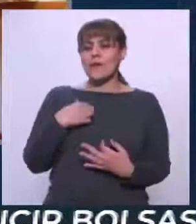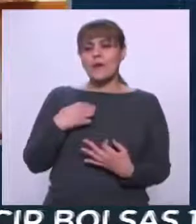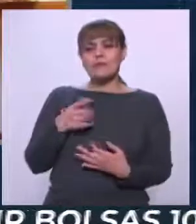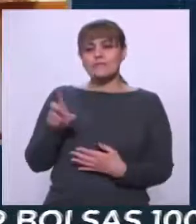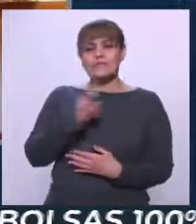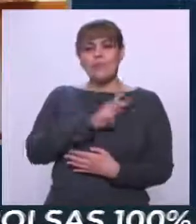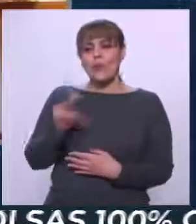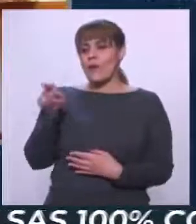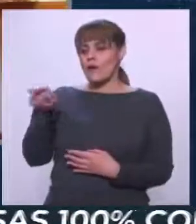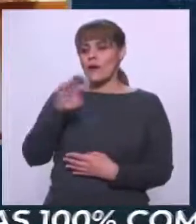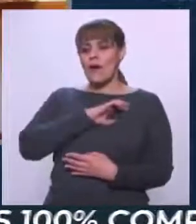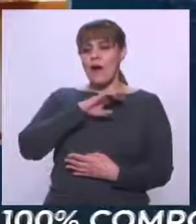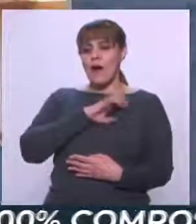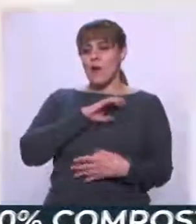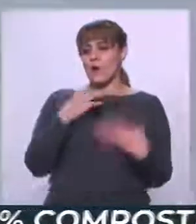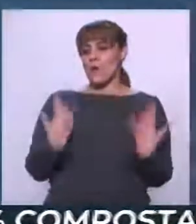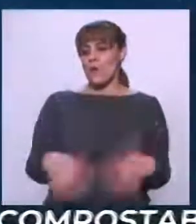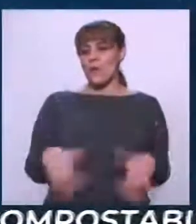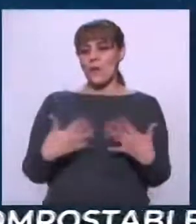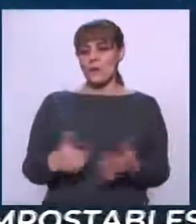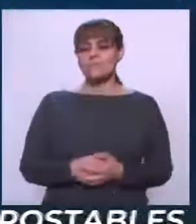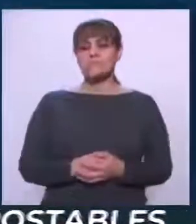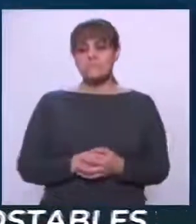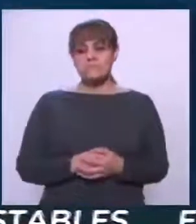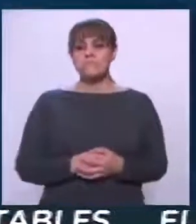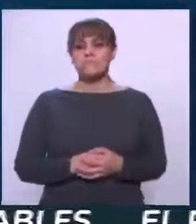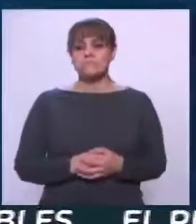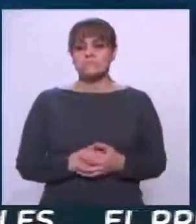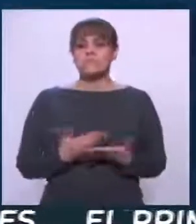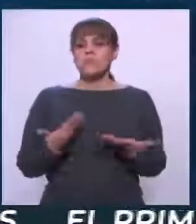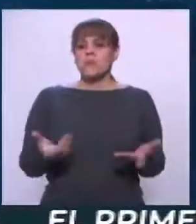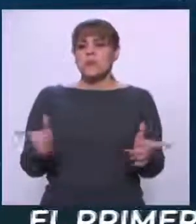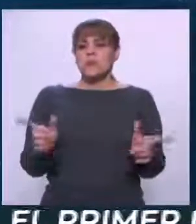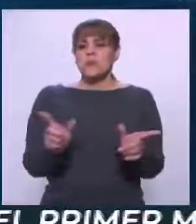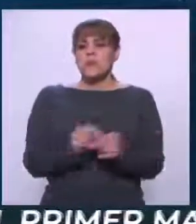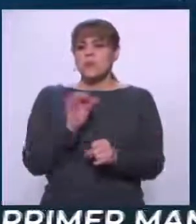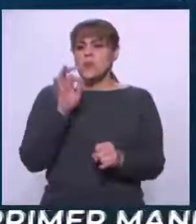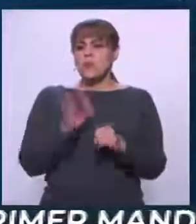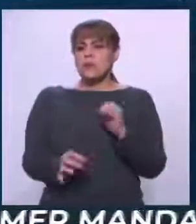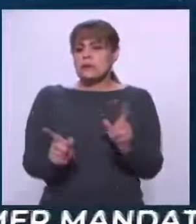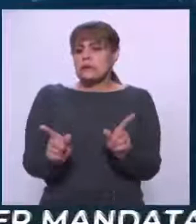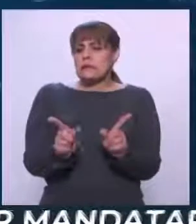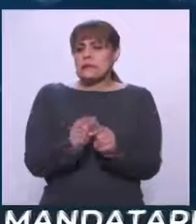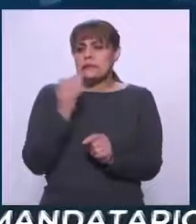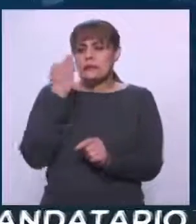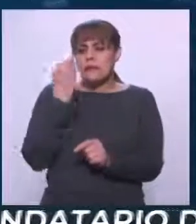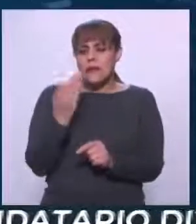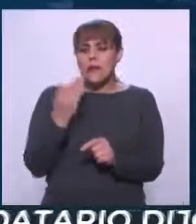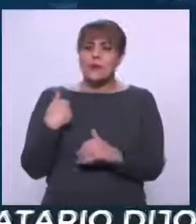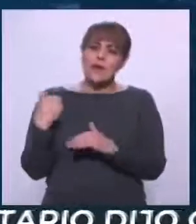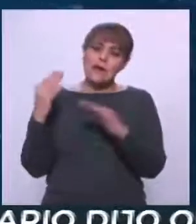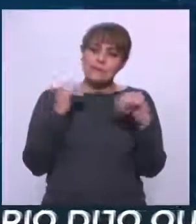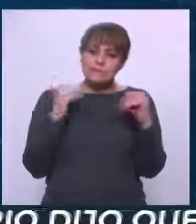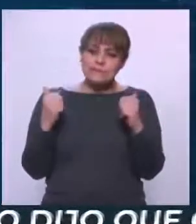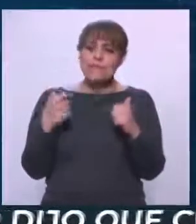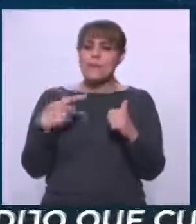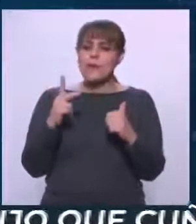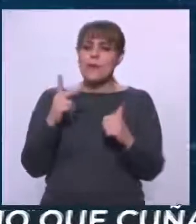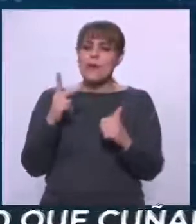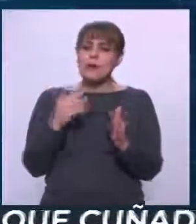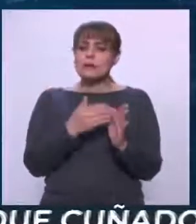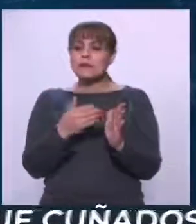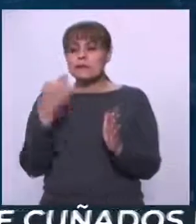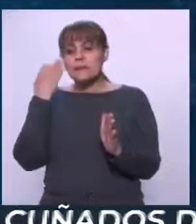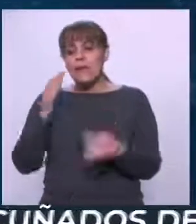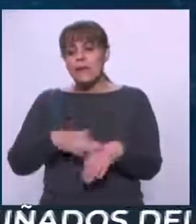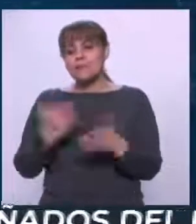¿no? Sin duda. Nada más, tenemos ya bien poquito tiempo y nos tenemos que despedir. Nos gustaría quedarnos más tiempo